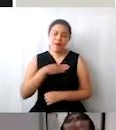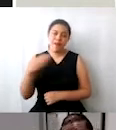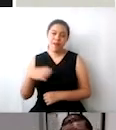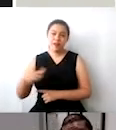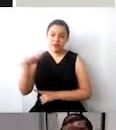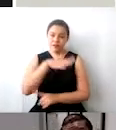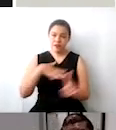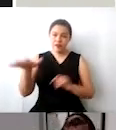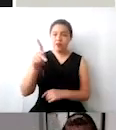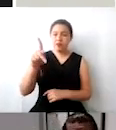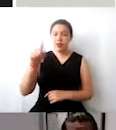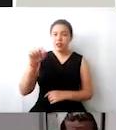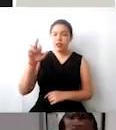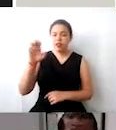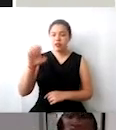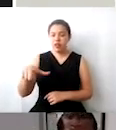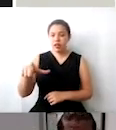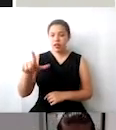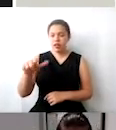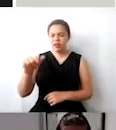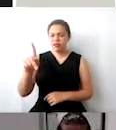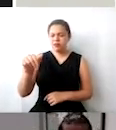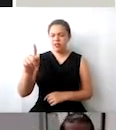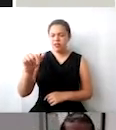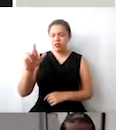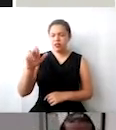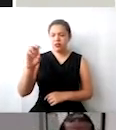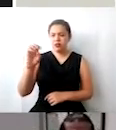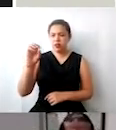sustitución patronal. La sustitución patronal